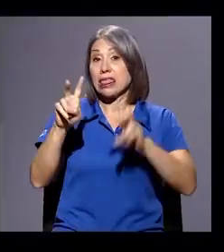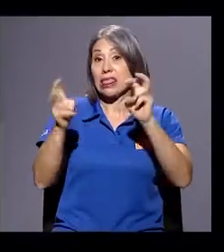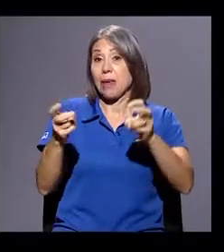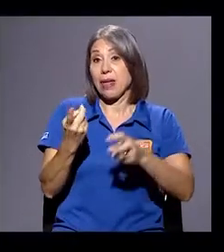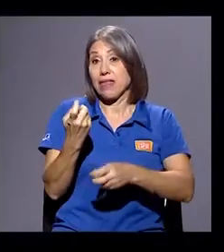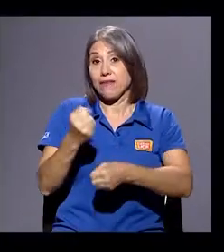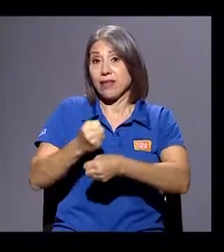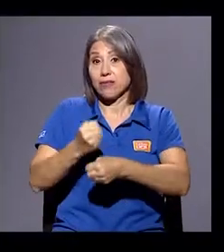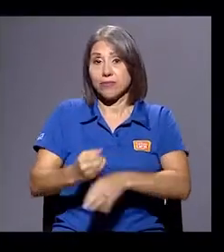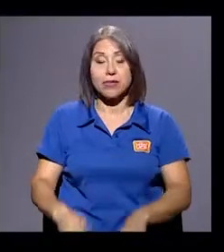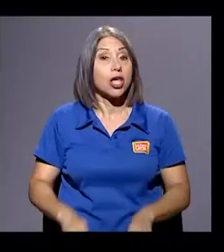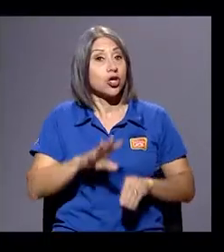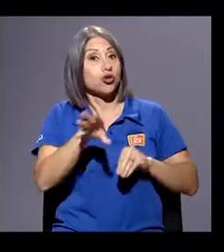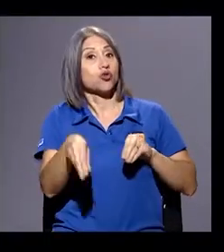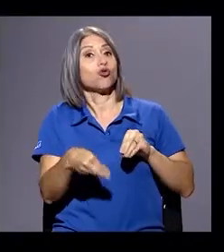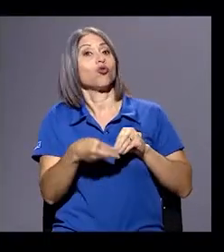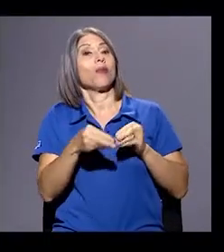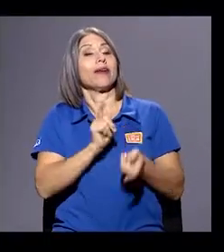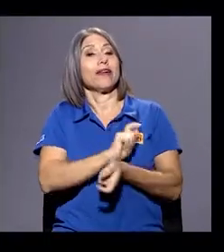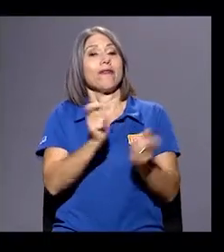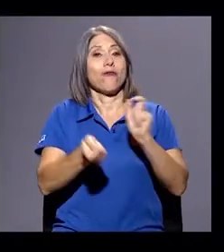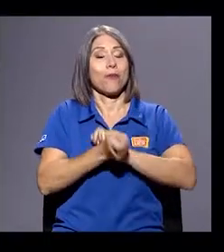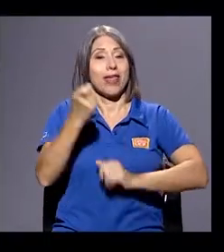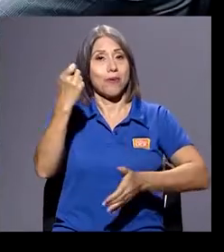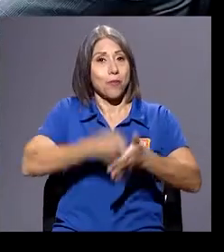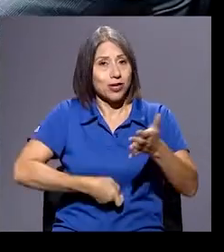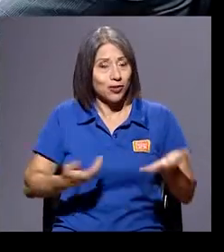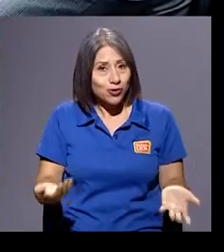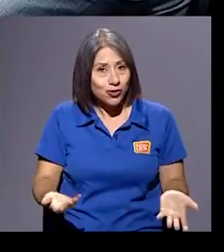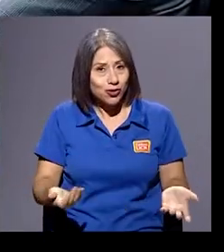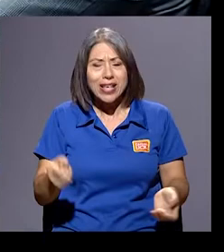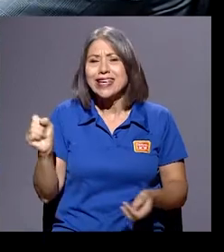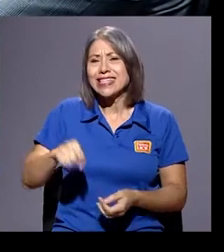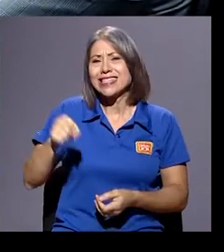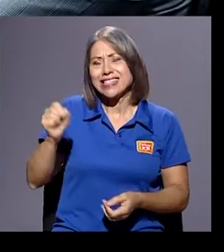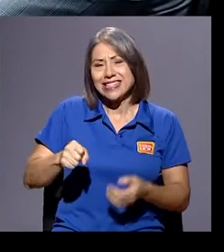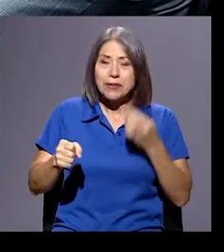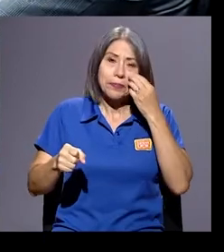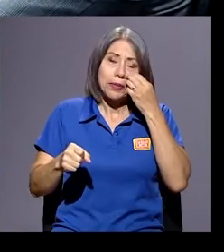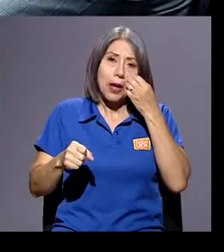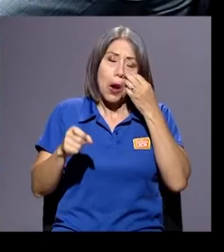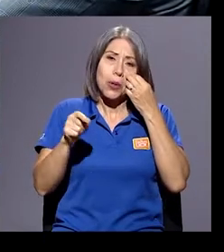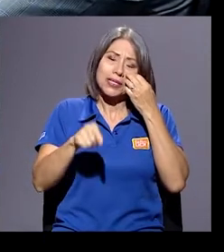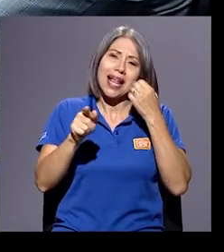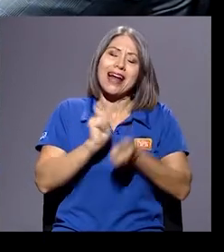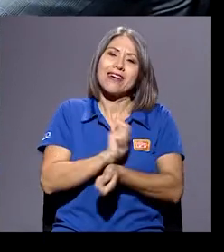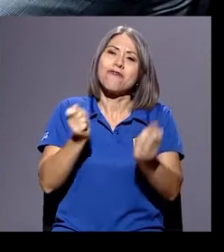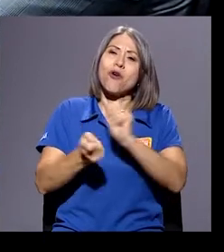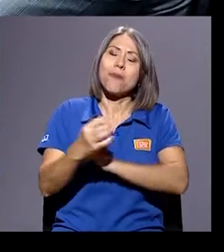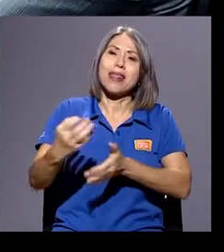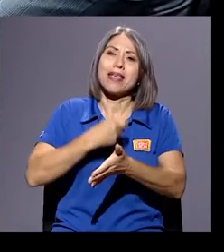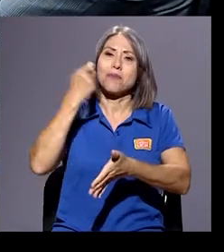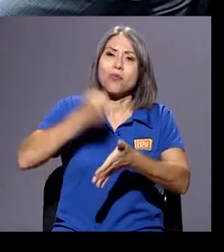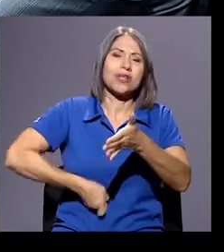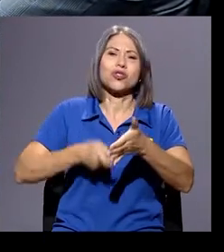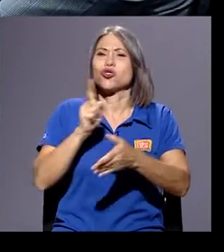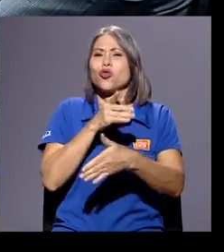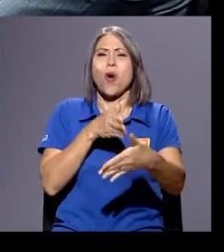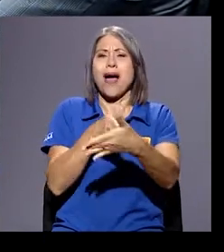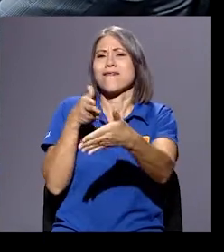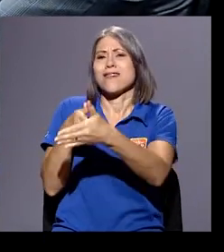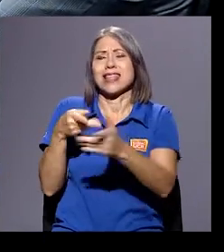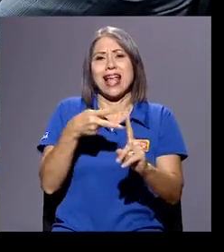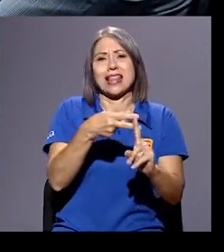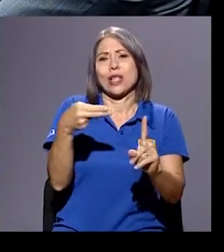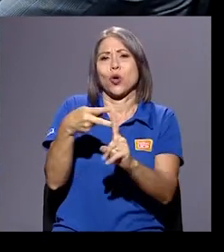Sumo reforma de impuestos. ¿Perdón? Sumo reforma de impuestos. Sí, claro. La reforma de impuestos no nos afecta al sector hotelero en general. Al